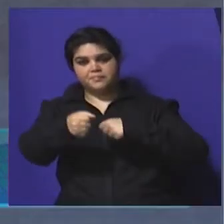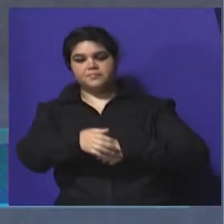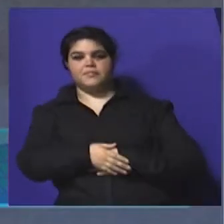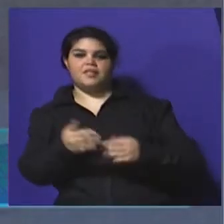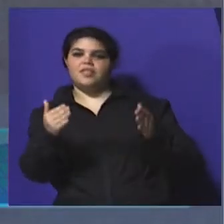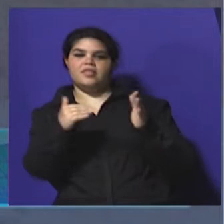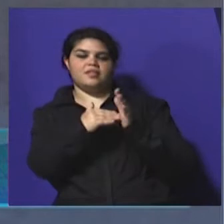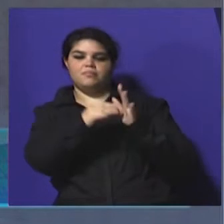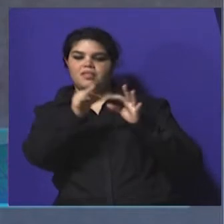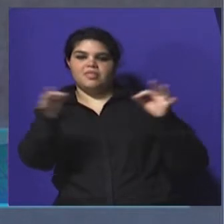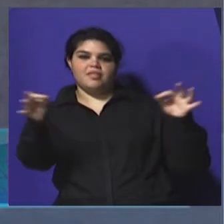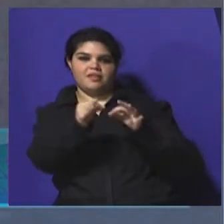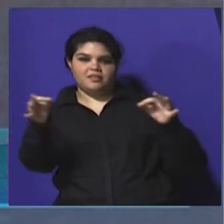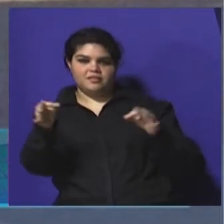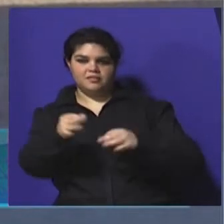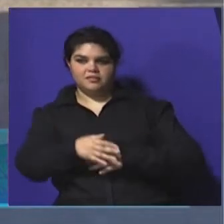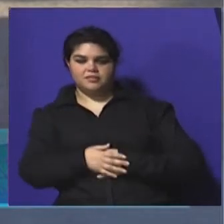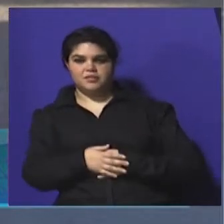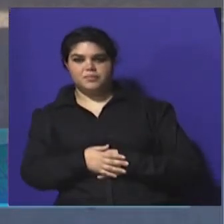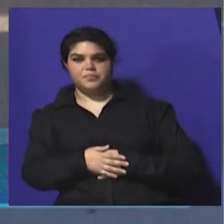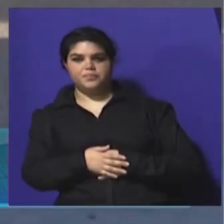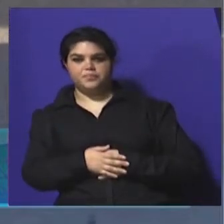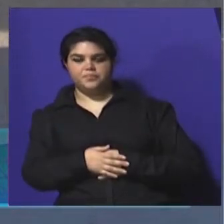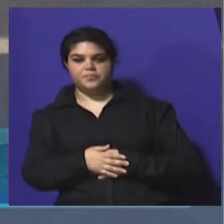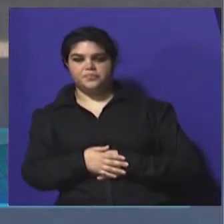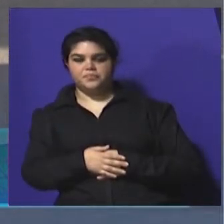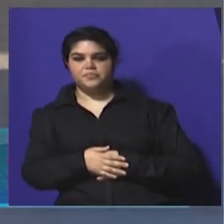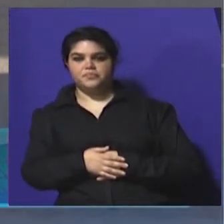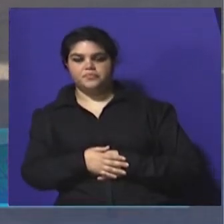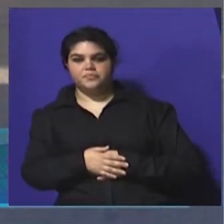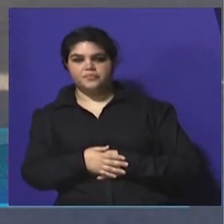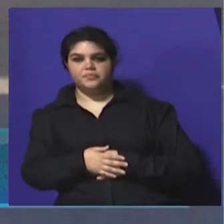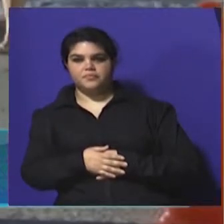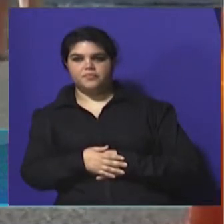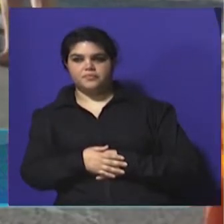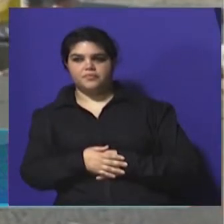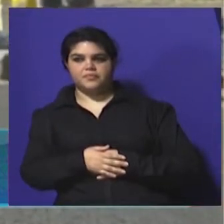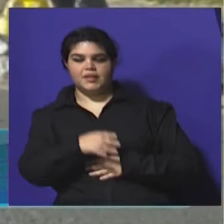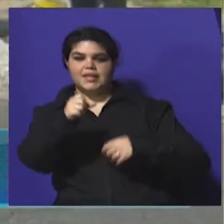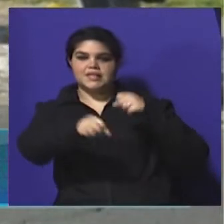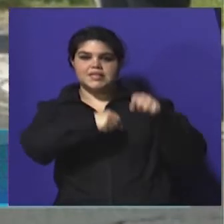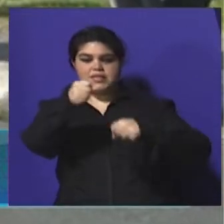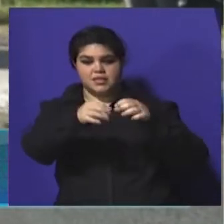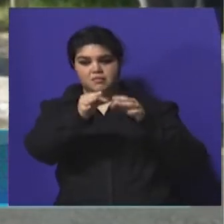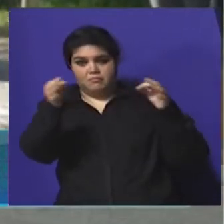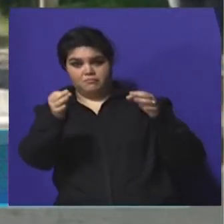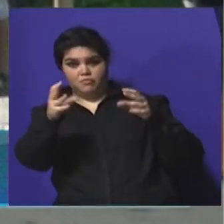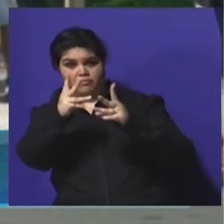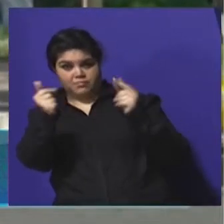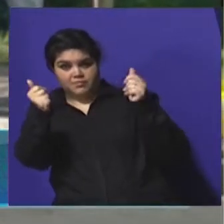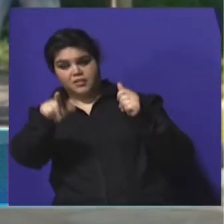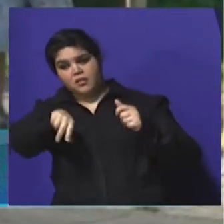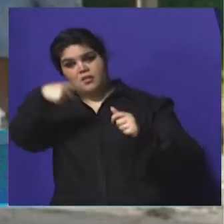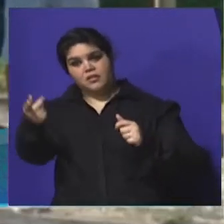distancia varía no tienes el ciclismo inmediatamente te bajas y